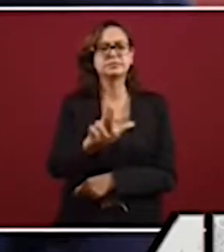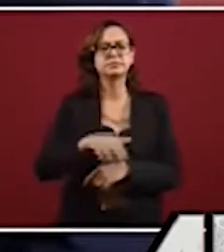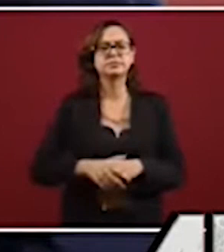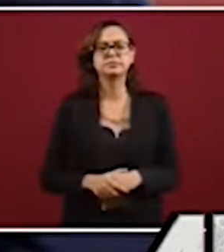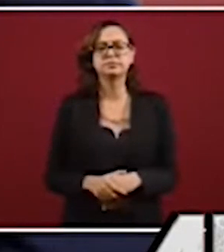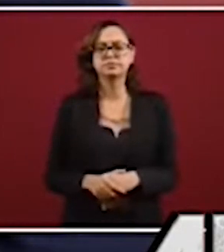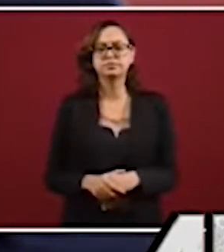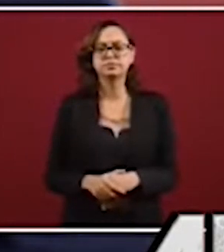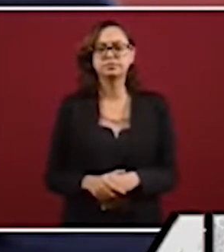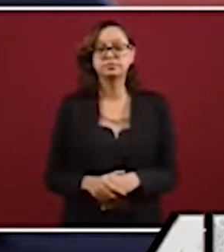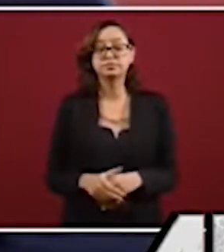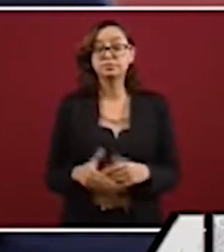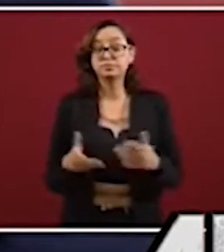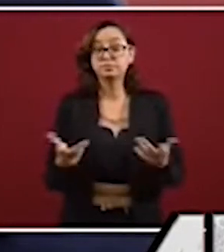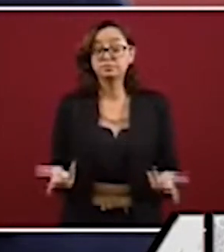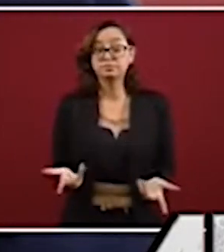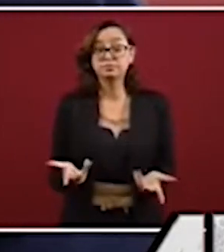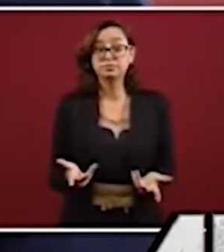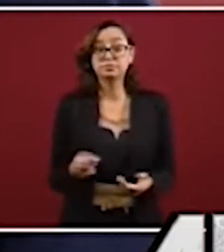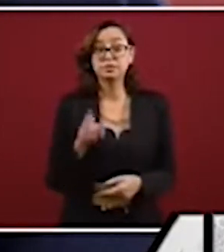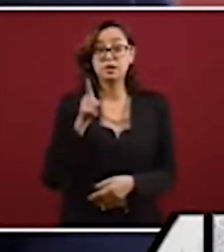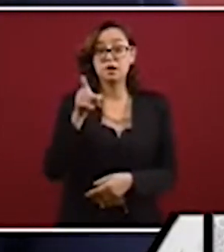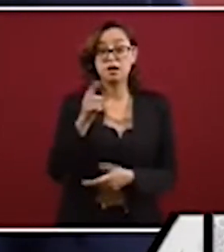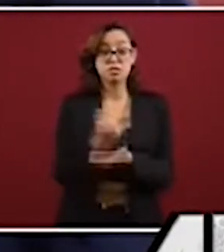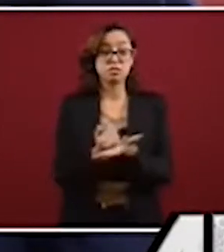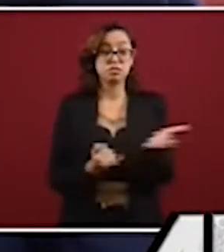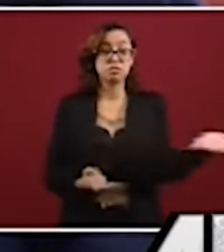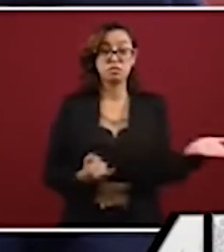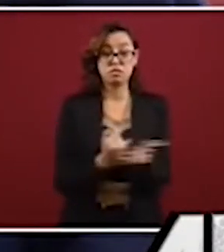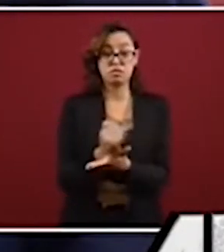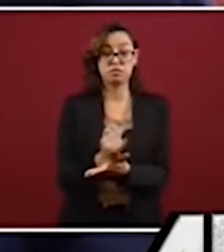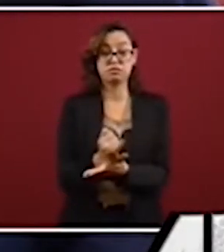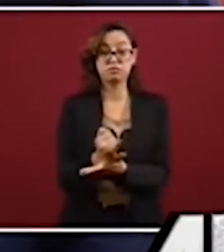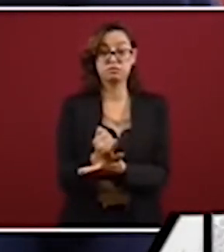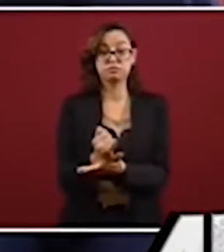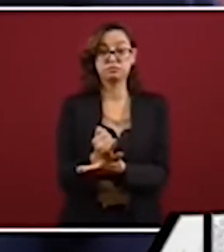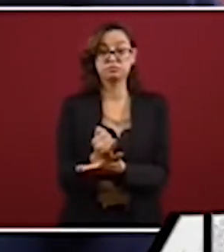Si él toma la decisión de